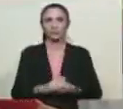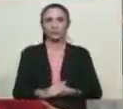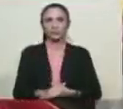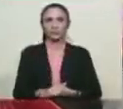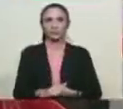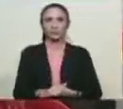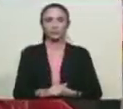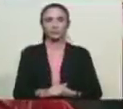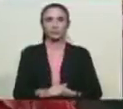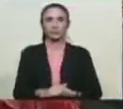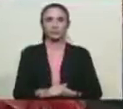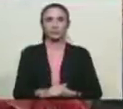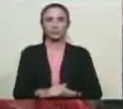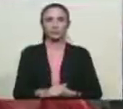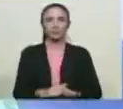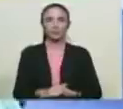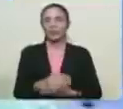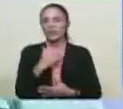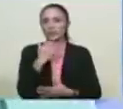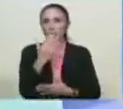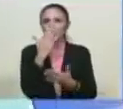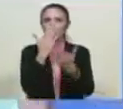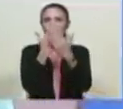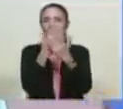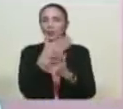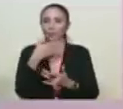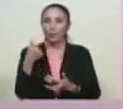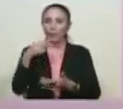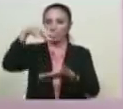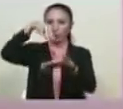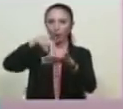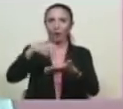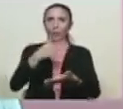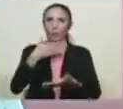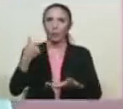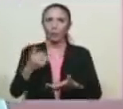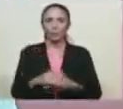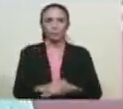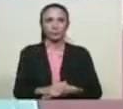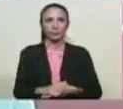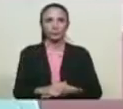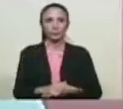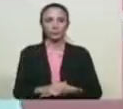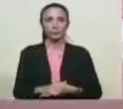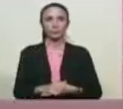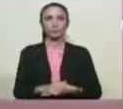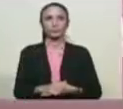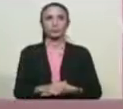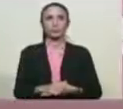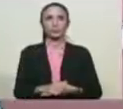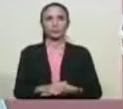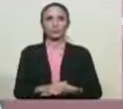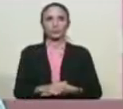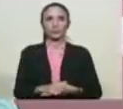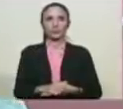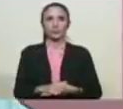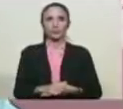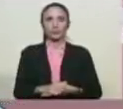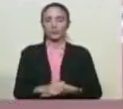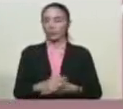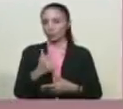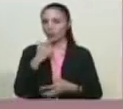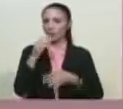Más cerquita es mejor, ¿verdad? Más cerquita es mejor. Es lo que le estaba